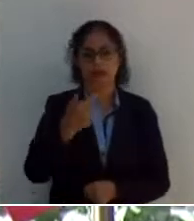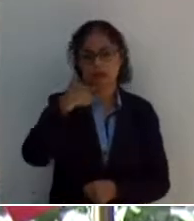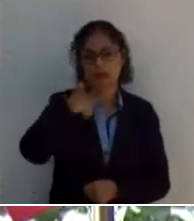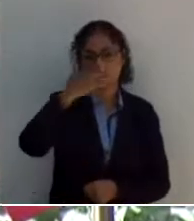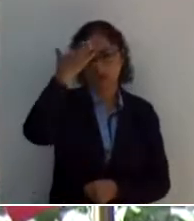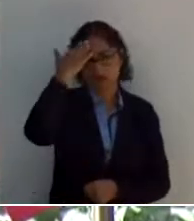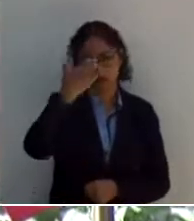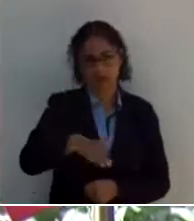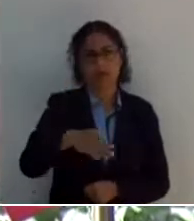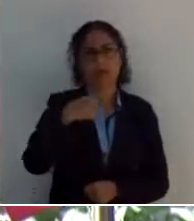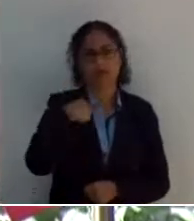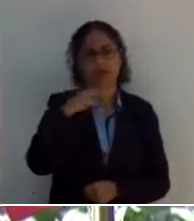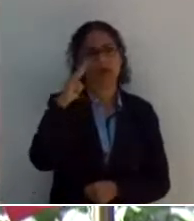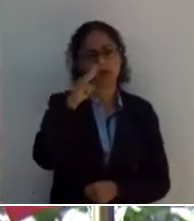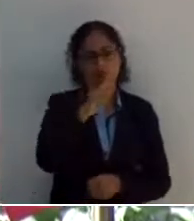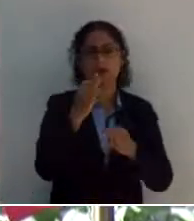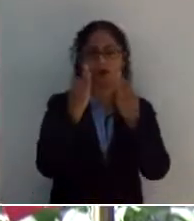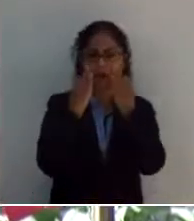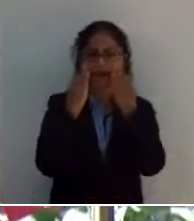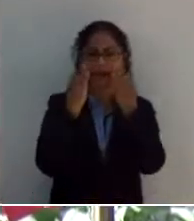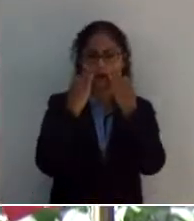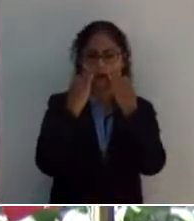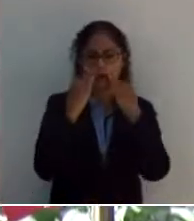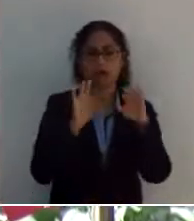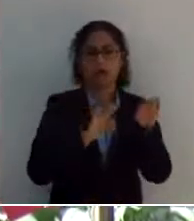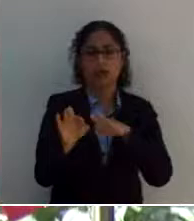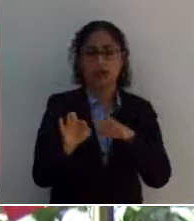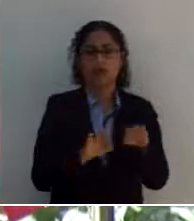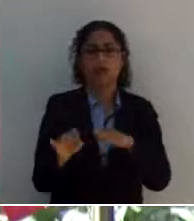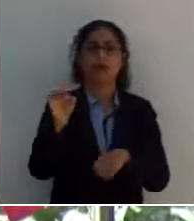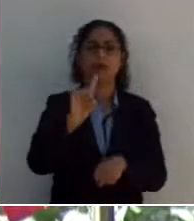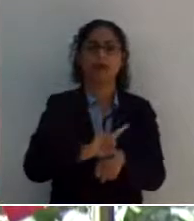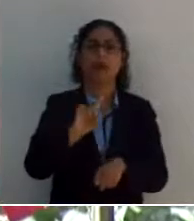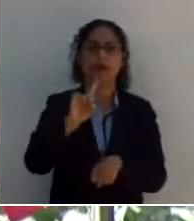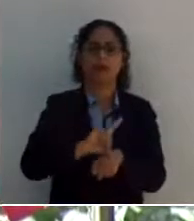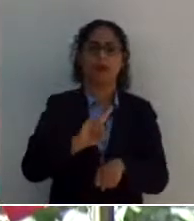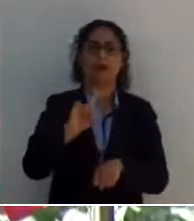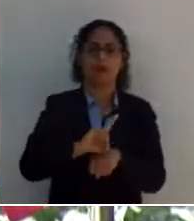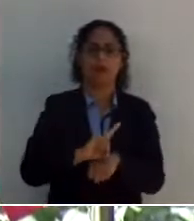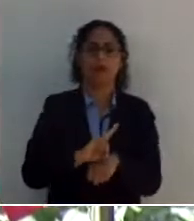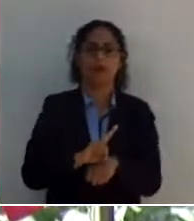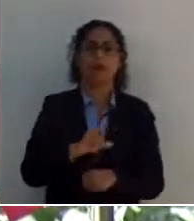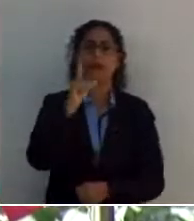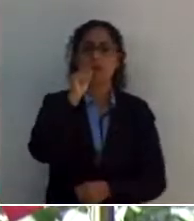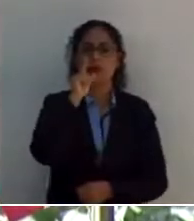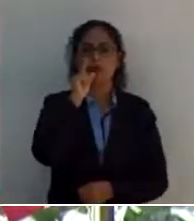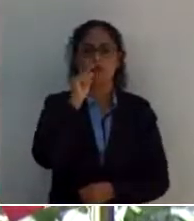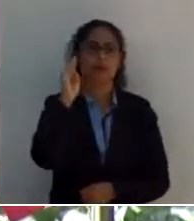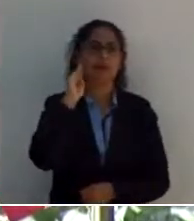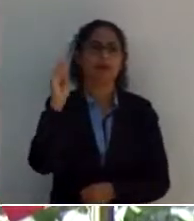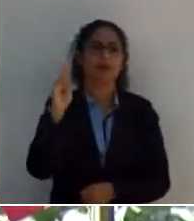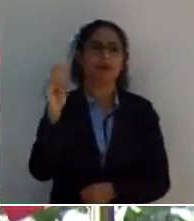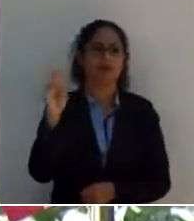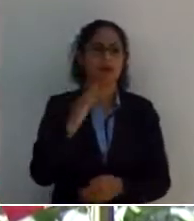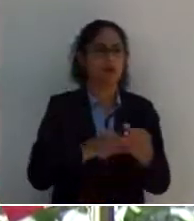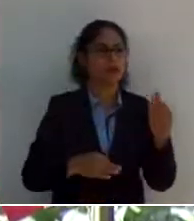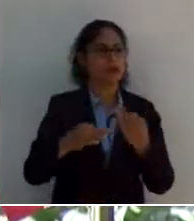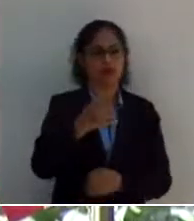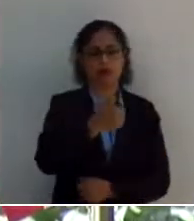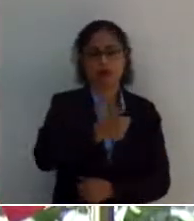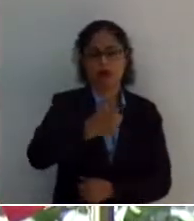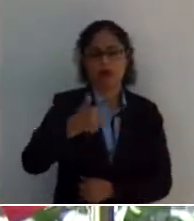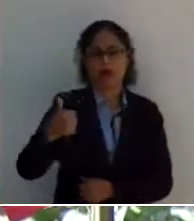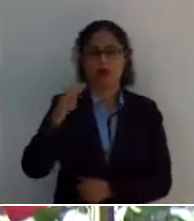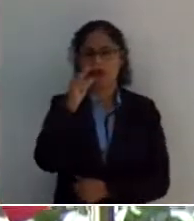soy testigo del trabajo diario de la Policía Michoacán, de todos sus